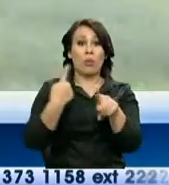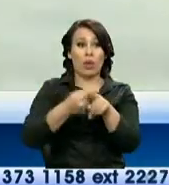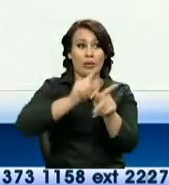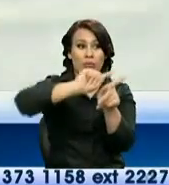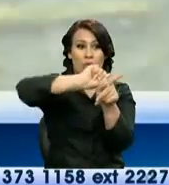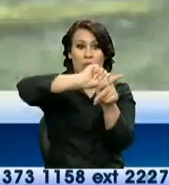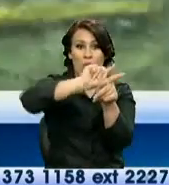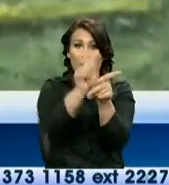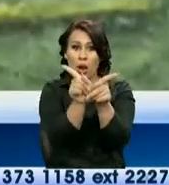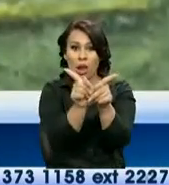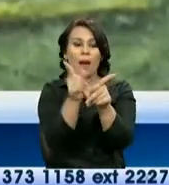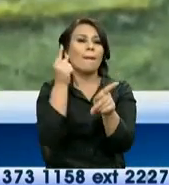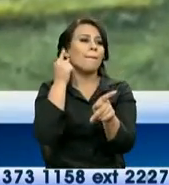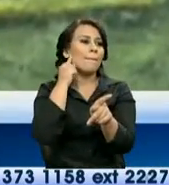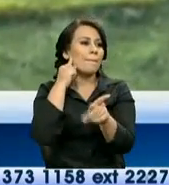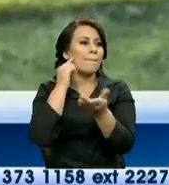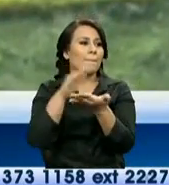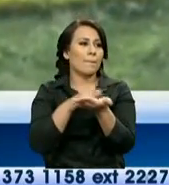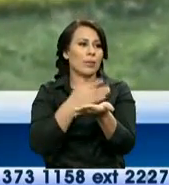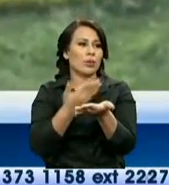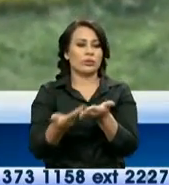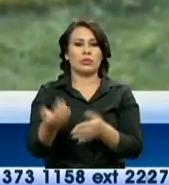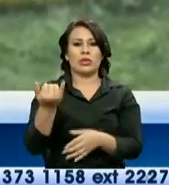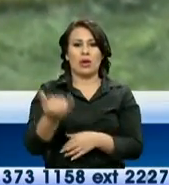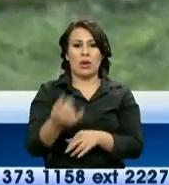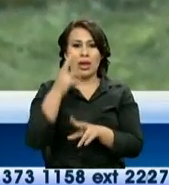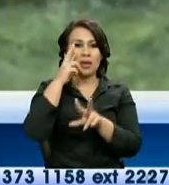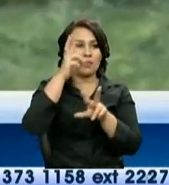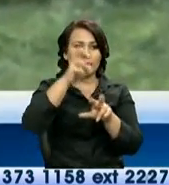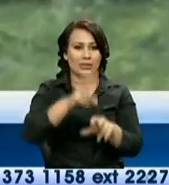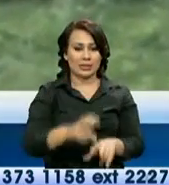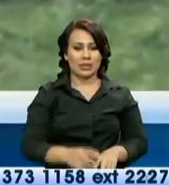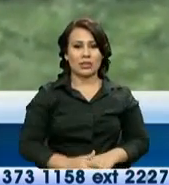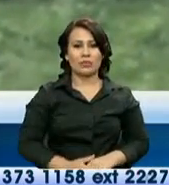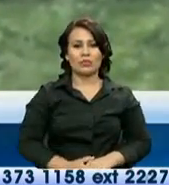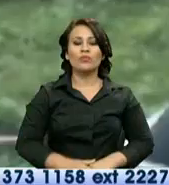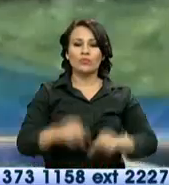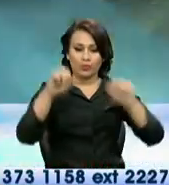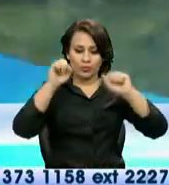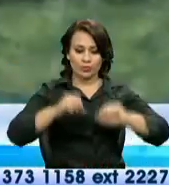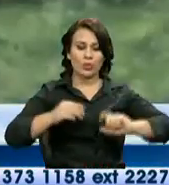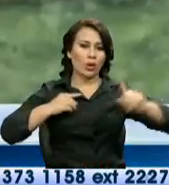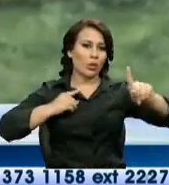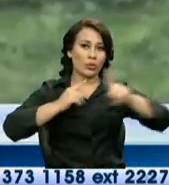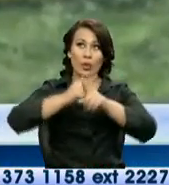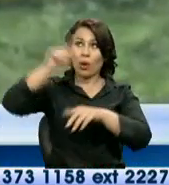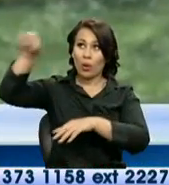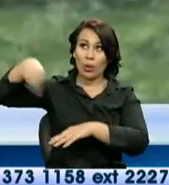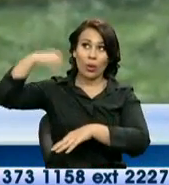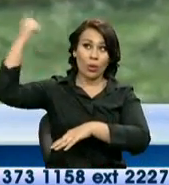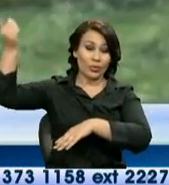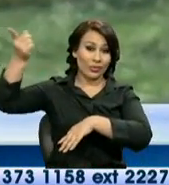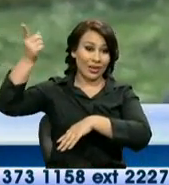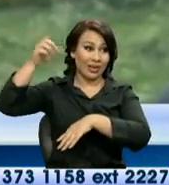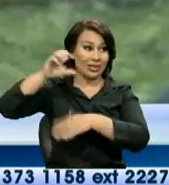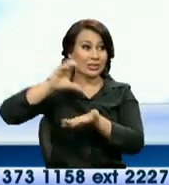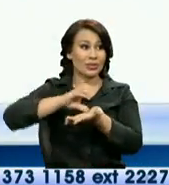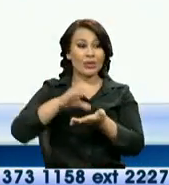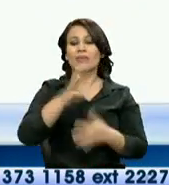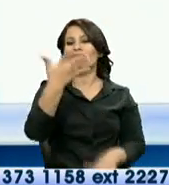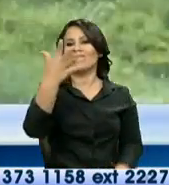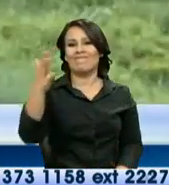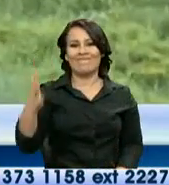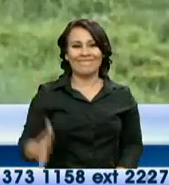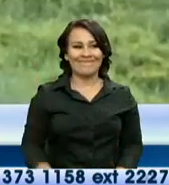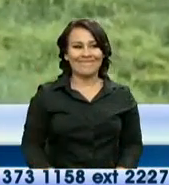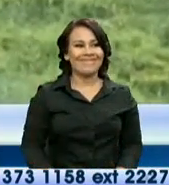decorativos. Realmente se han hecho algunas investigaciones y no hemos podido encontrar en alguna otra ciudad un reloj de esas dimensiones.